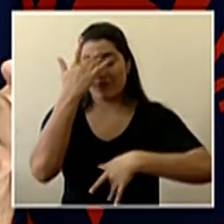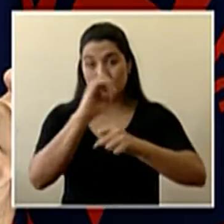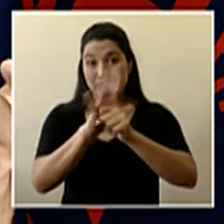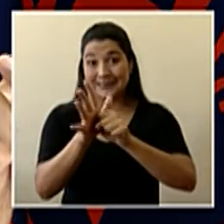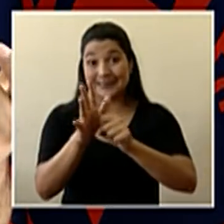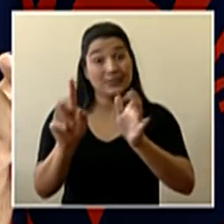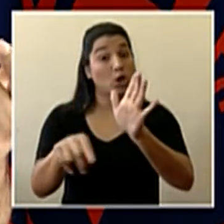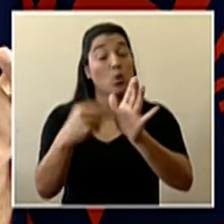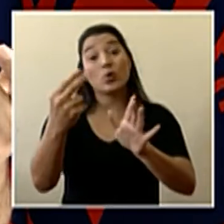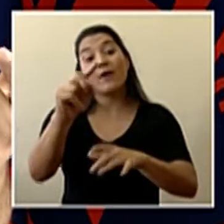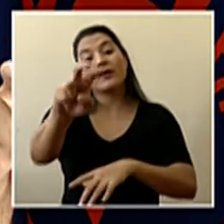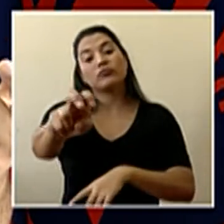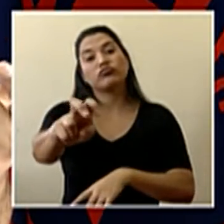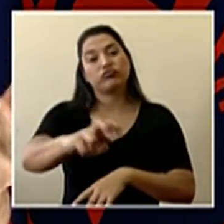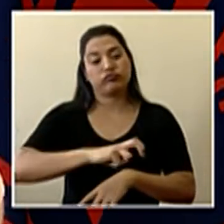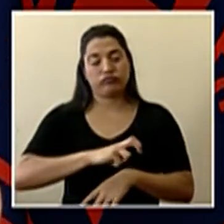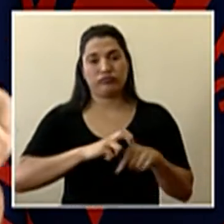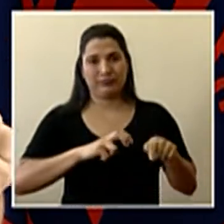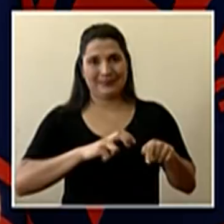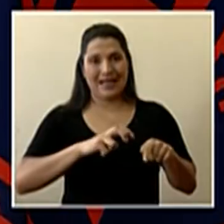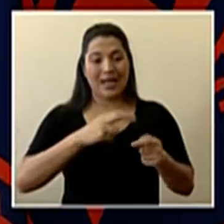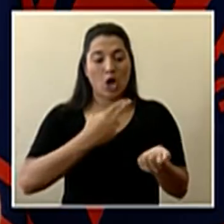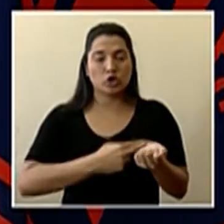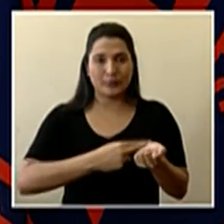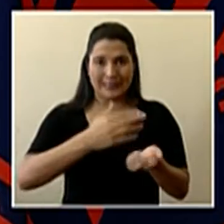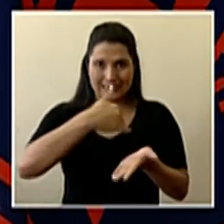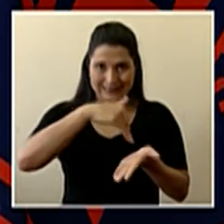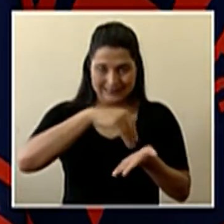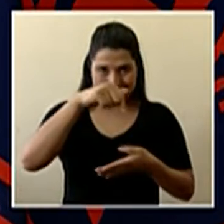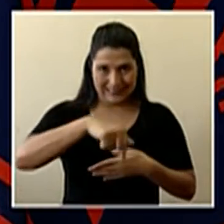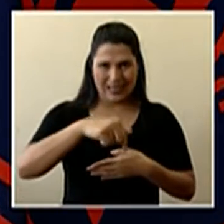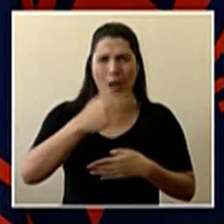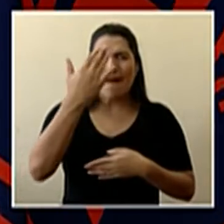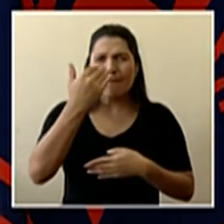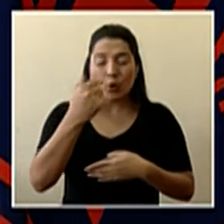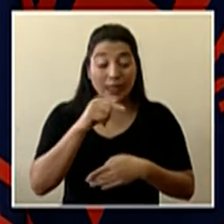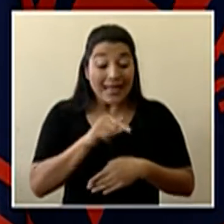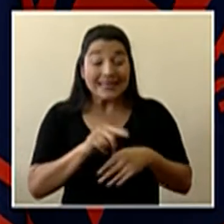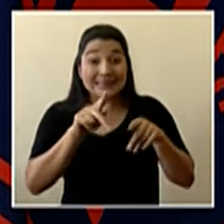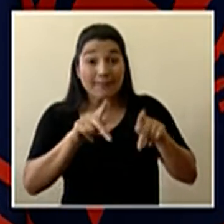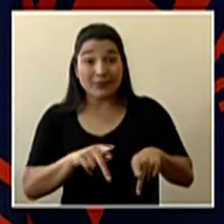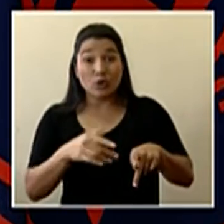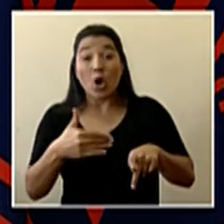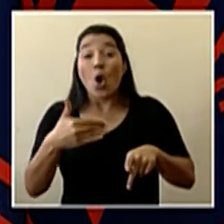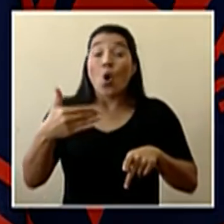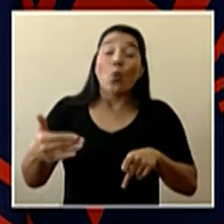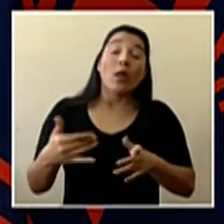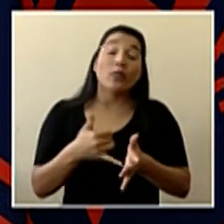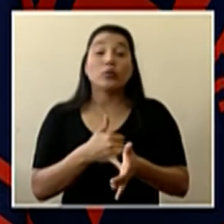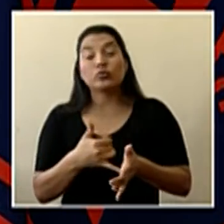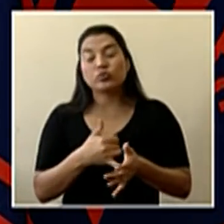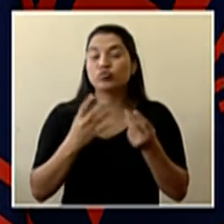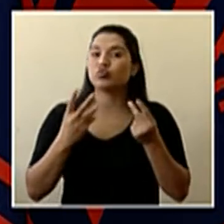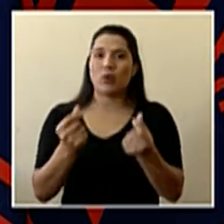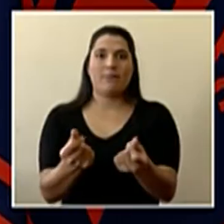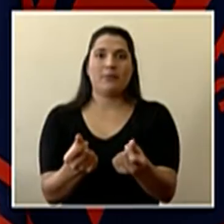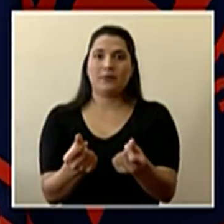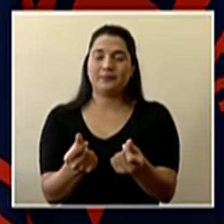de cuidados intensivos de los hospitales nacionales. Esto es porque hemos identificado que estos pacientes, cuando se descompensan muy